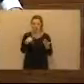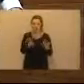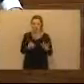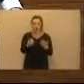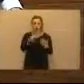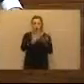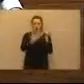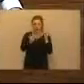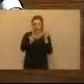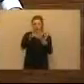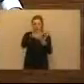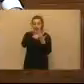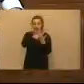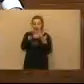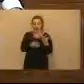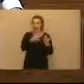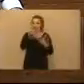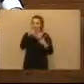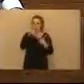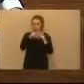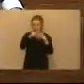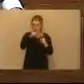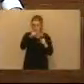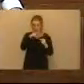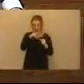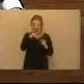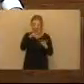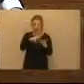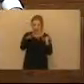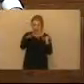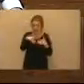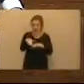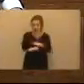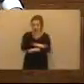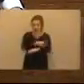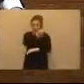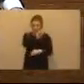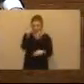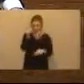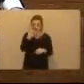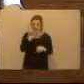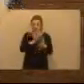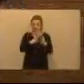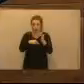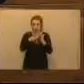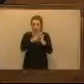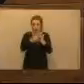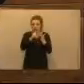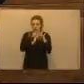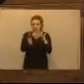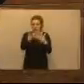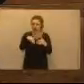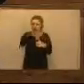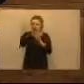especialidad de lengua asturiana, que mientras no sea reconocida por el Gobierno de la Nación como especialidad en el Real Decreto Básico